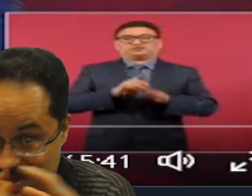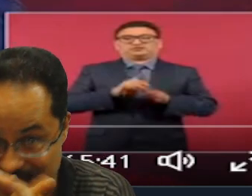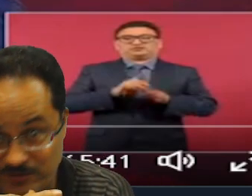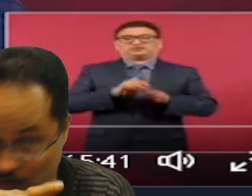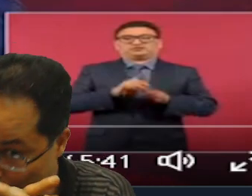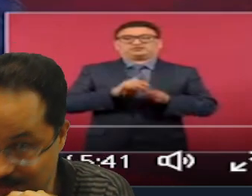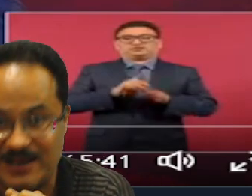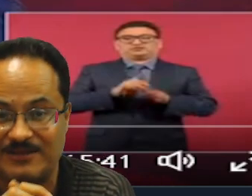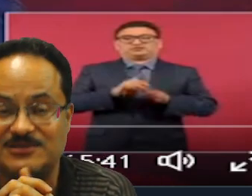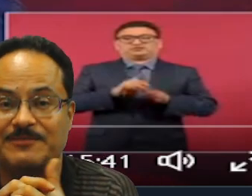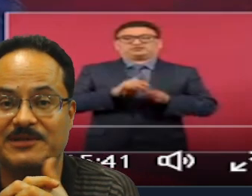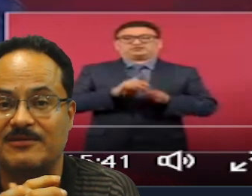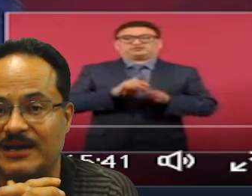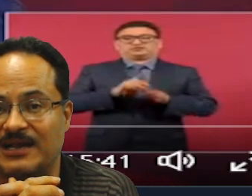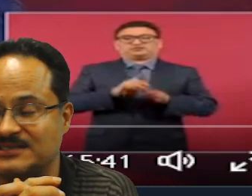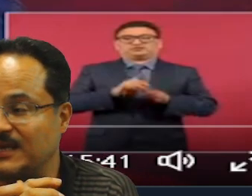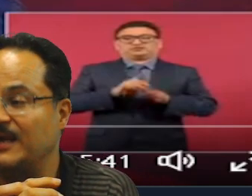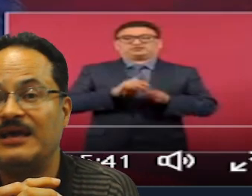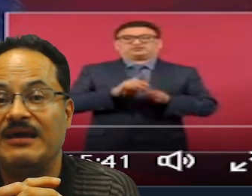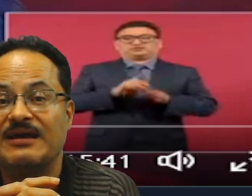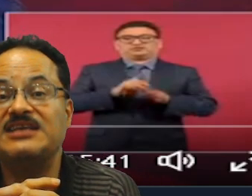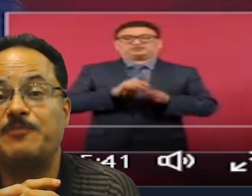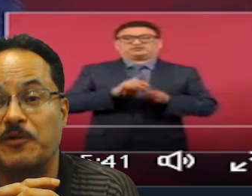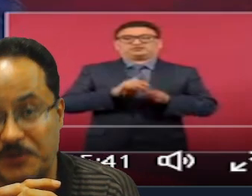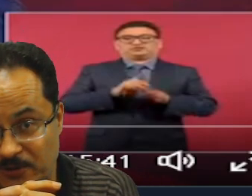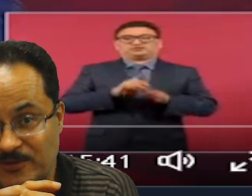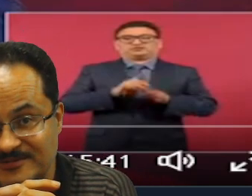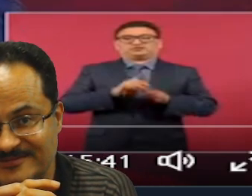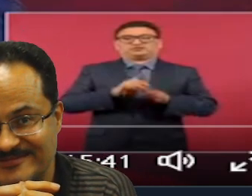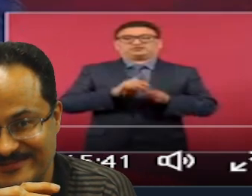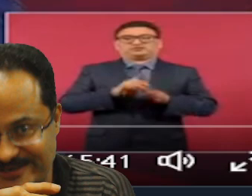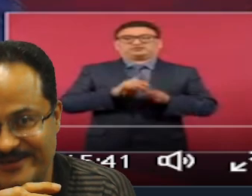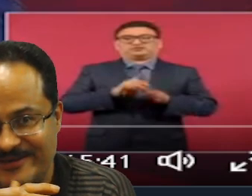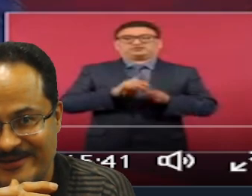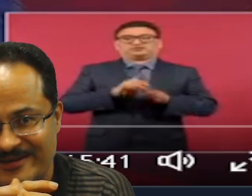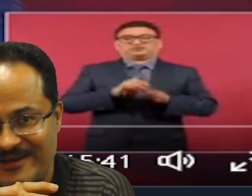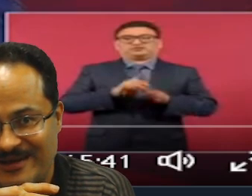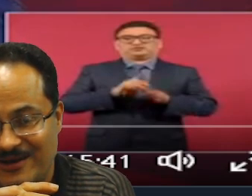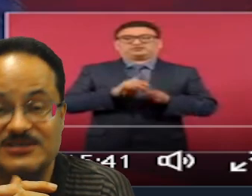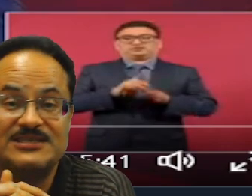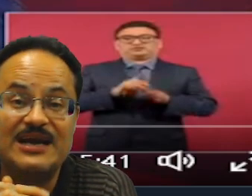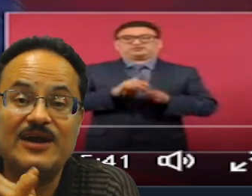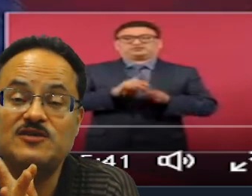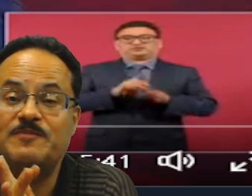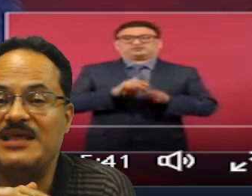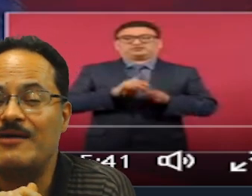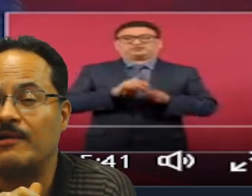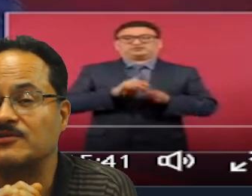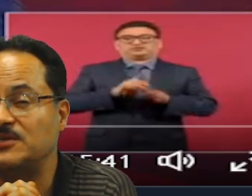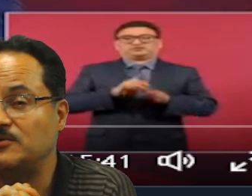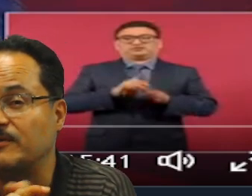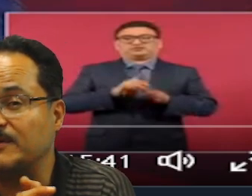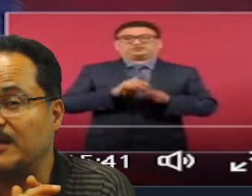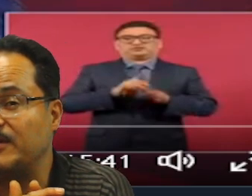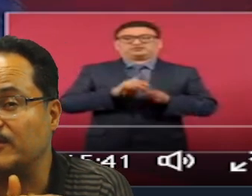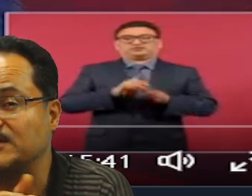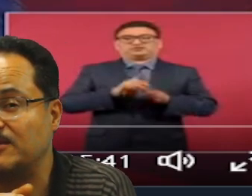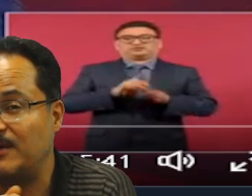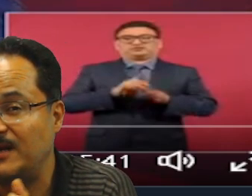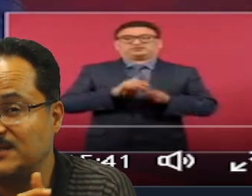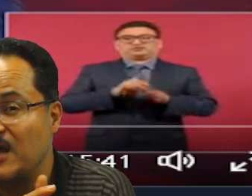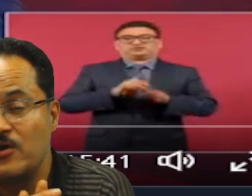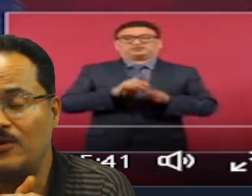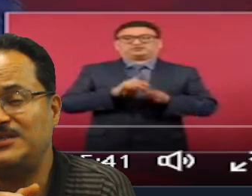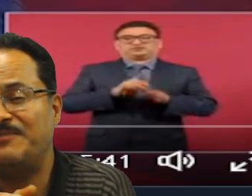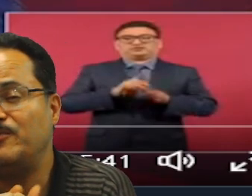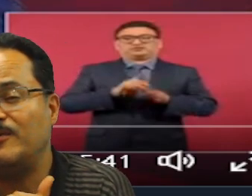petrolera toda la industria petrolera que sé es propio los extranjeros pedían 450 millones de